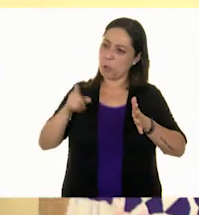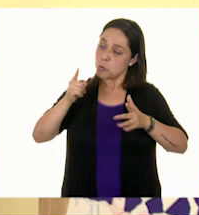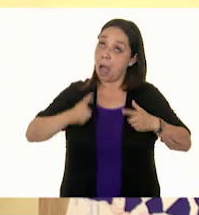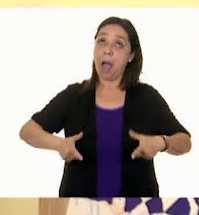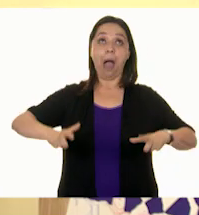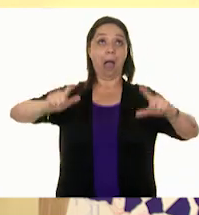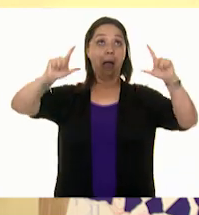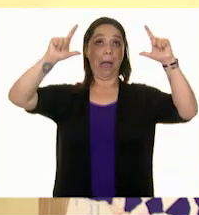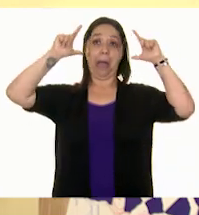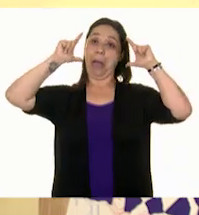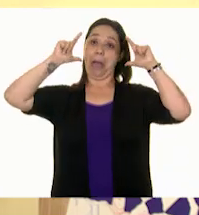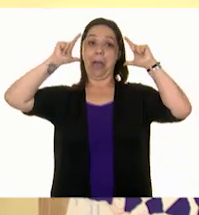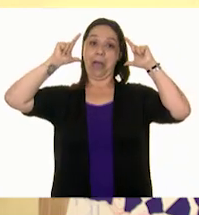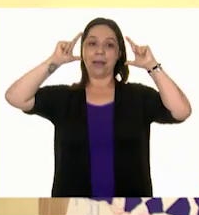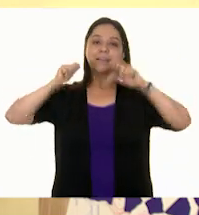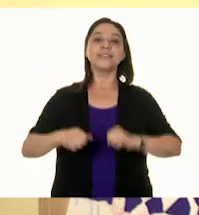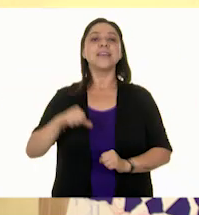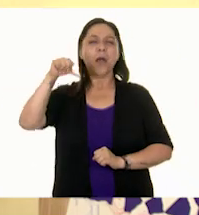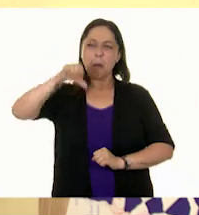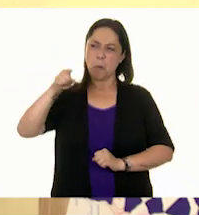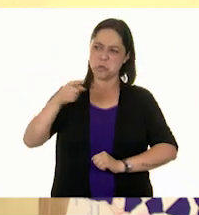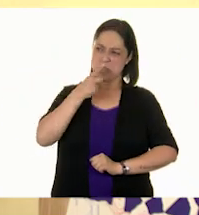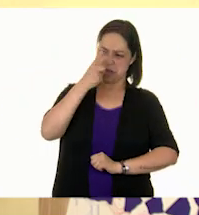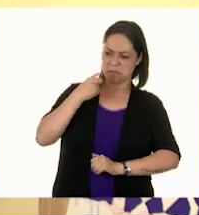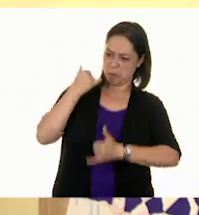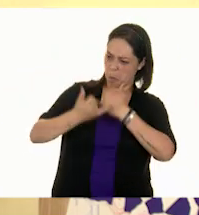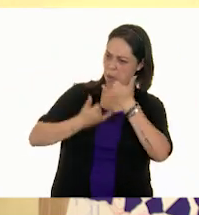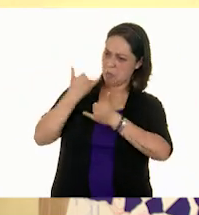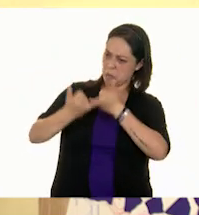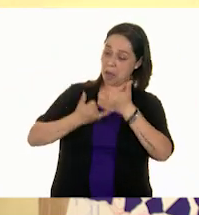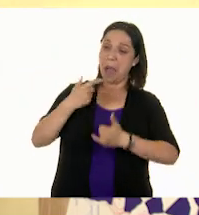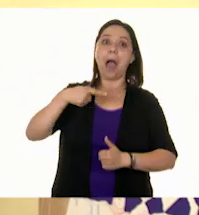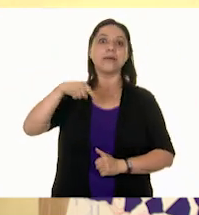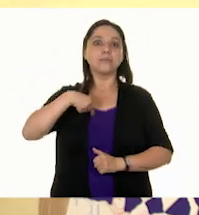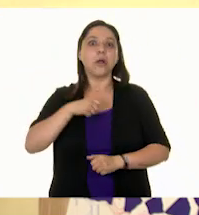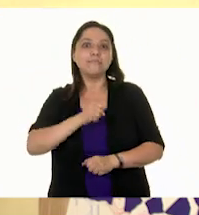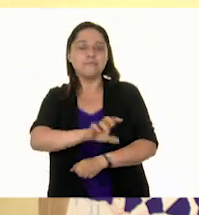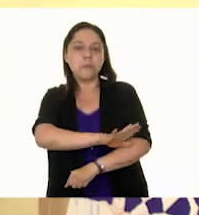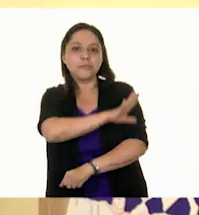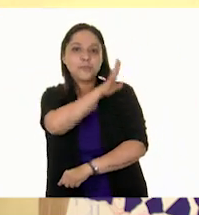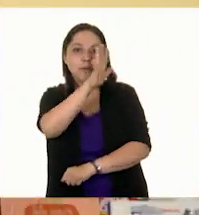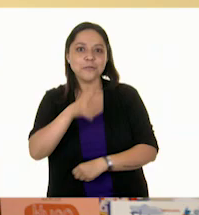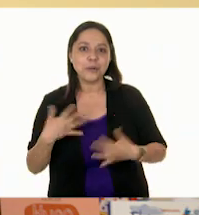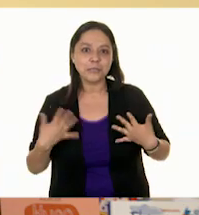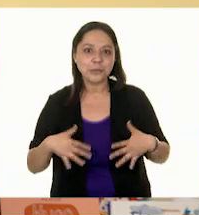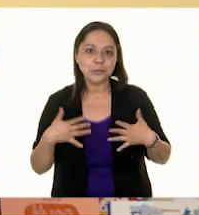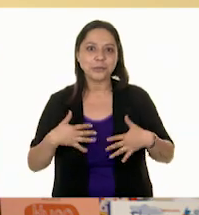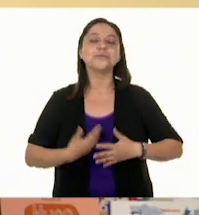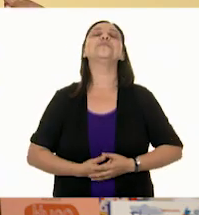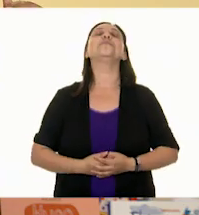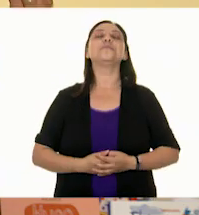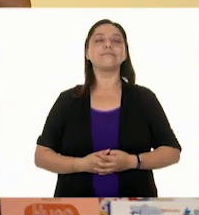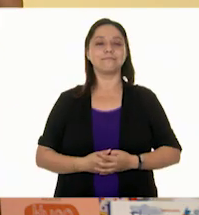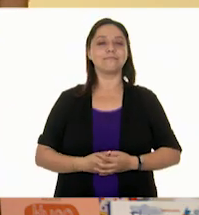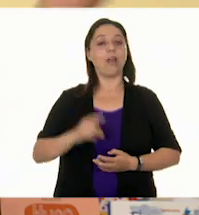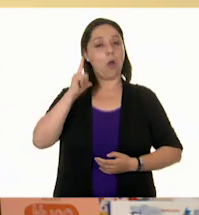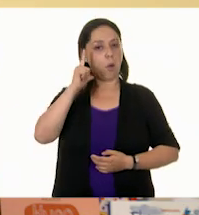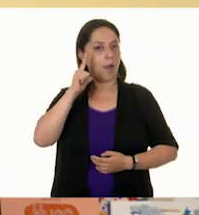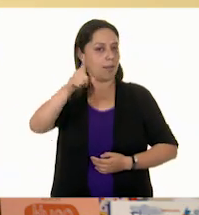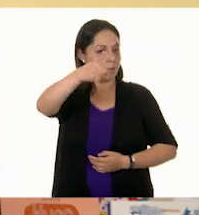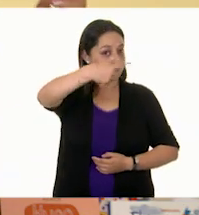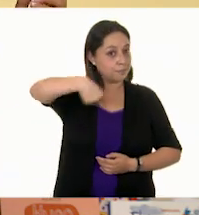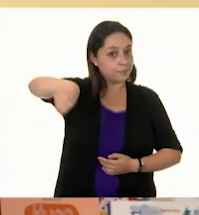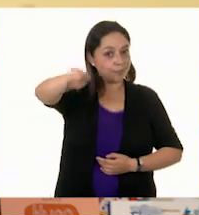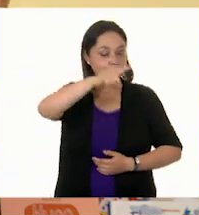lentes. Ay, y cuando dijiste que hoy era un día de juego, uy, eso en verdad me emocionó mucho. Espero que en